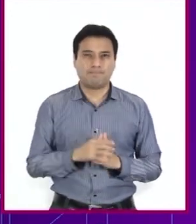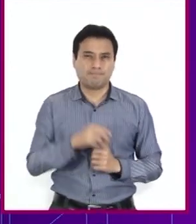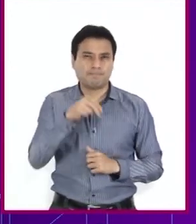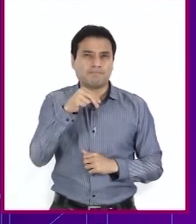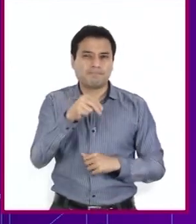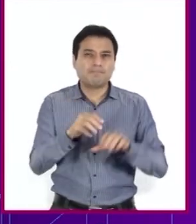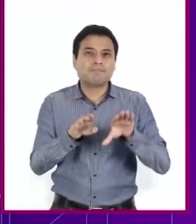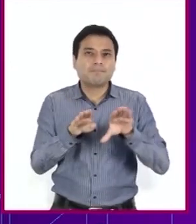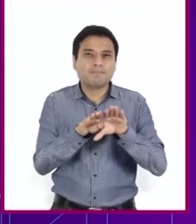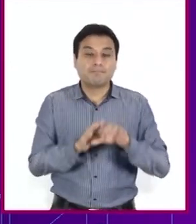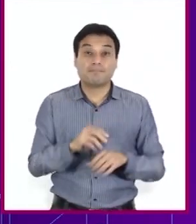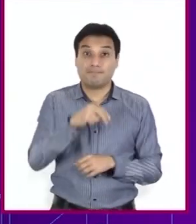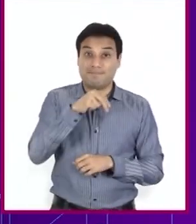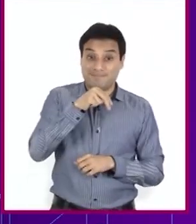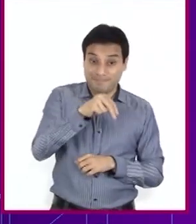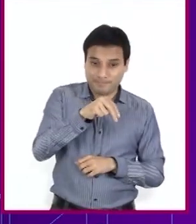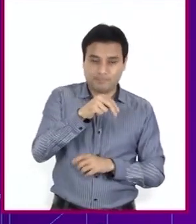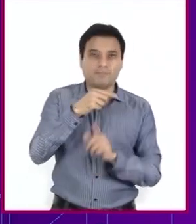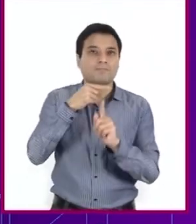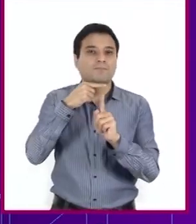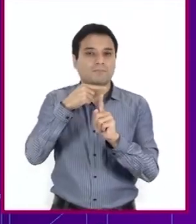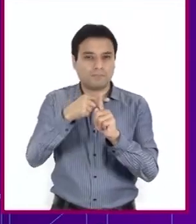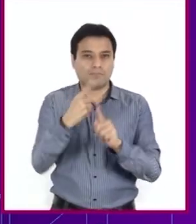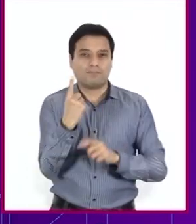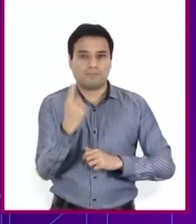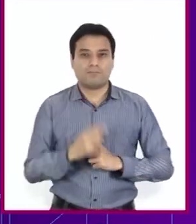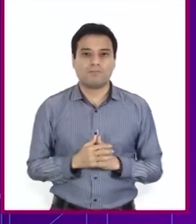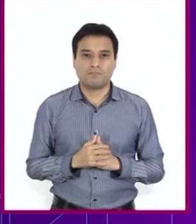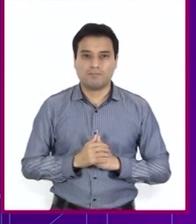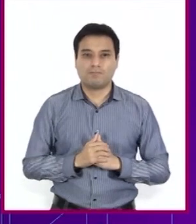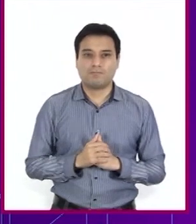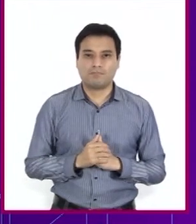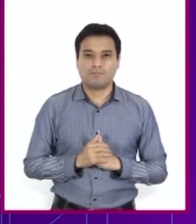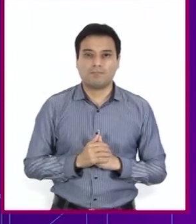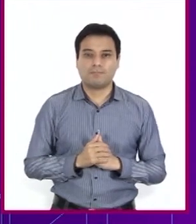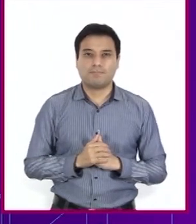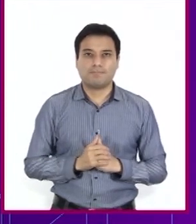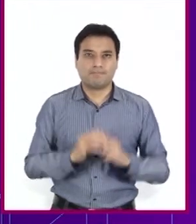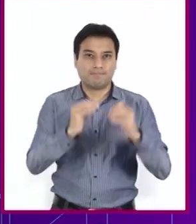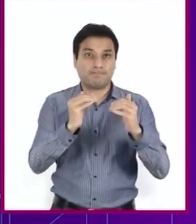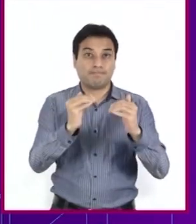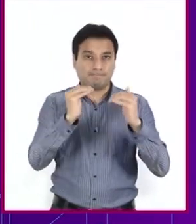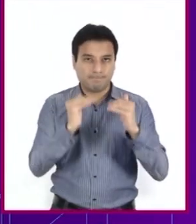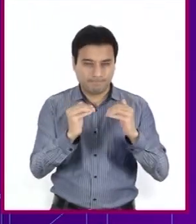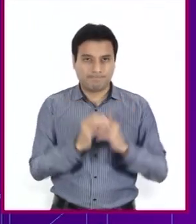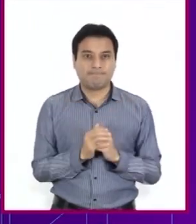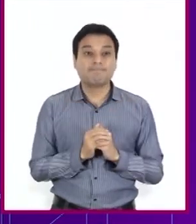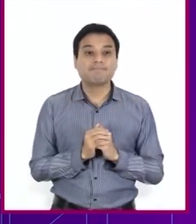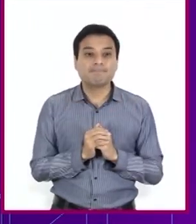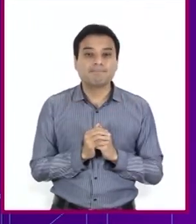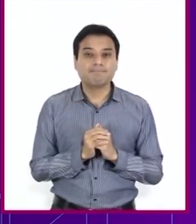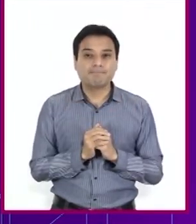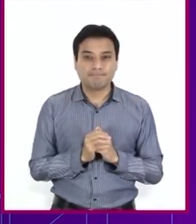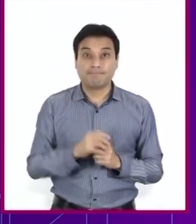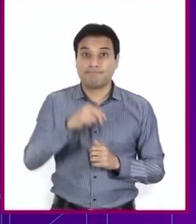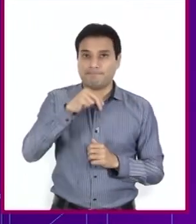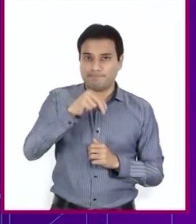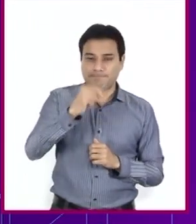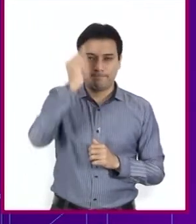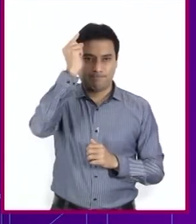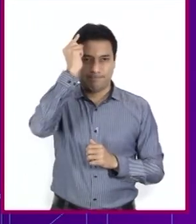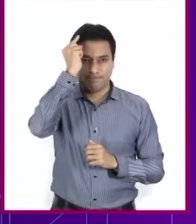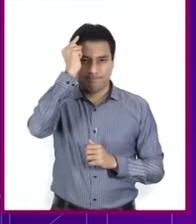hay n más 1 segmentos horizontales y n al cuadrado segmentos